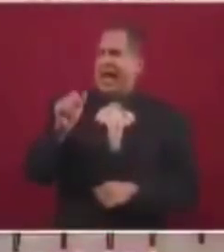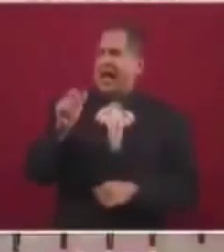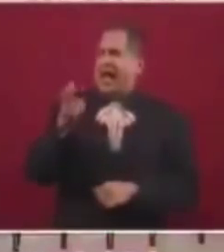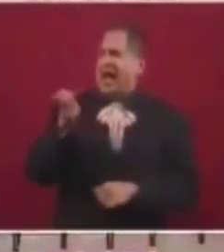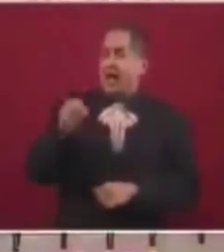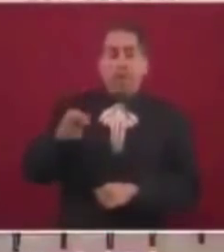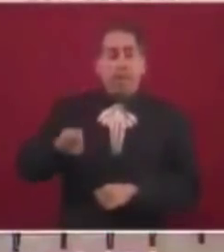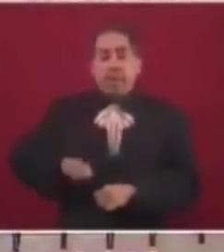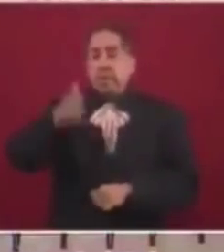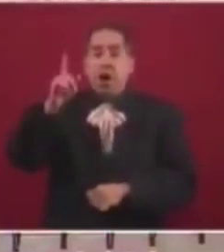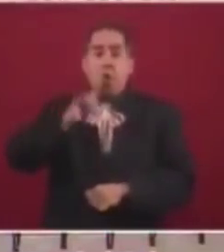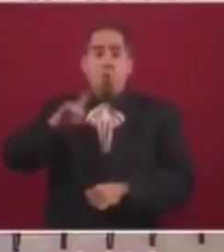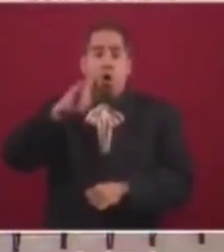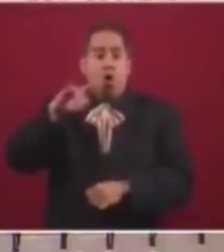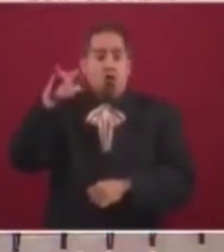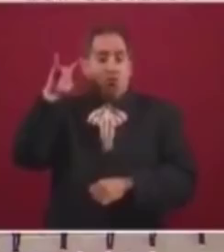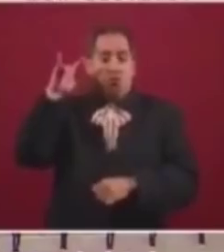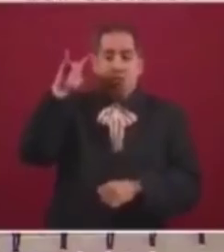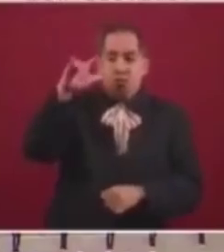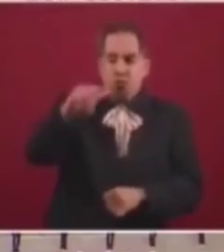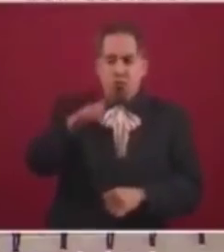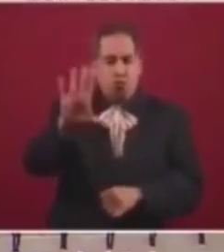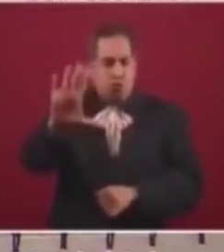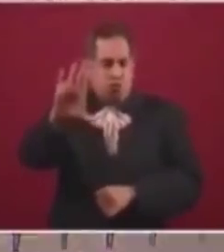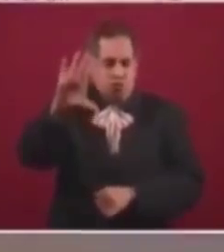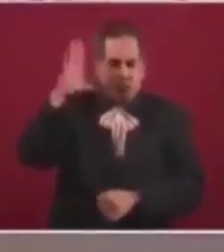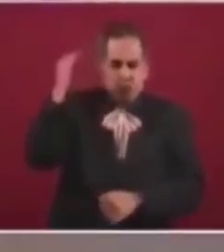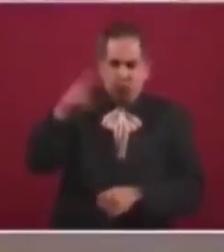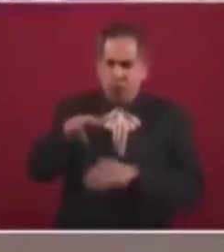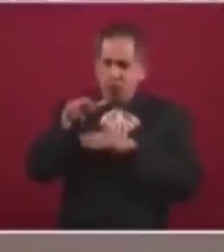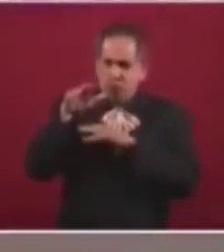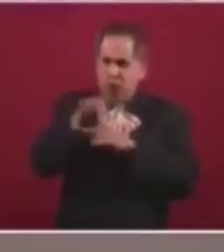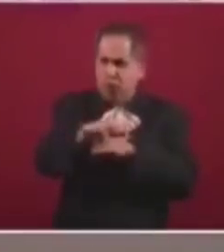Oh, ¿sí cómo tocan con esa técnica? Sí.